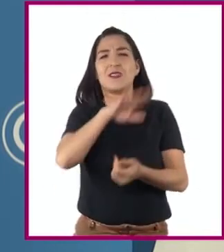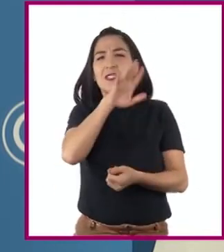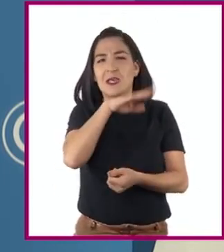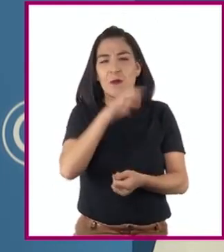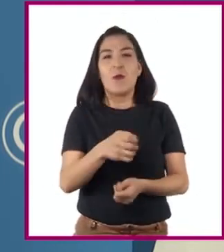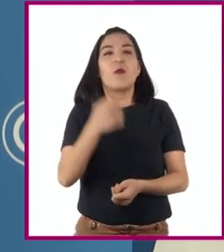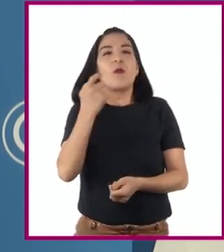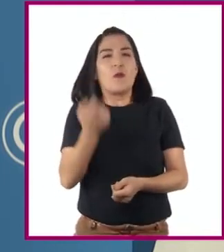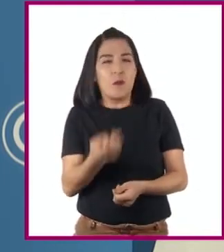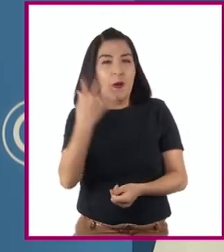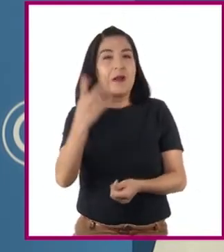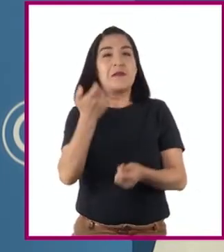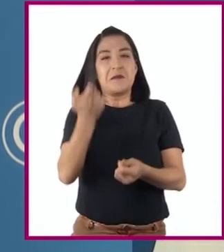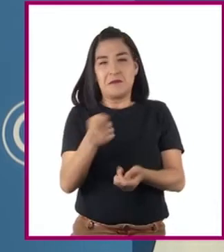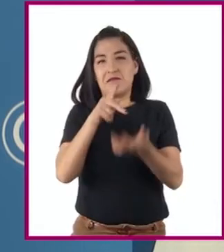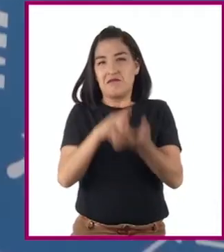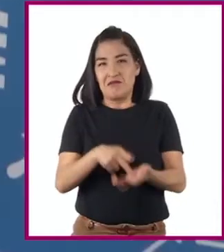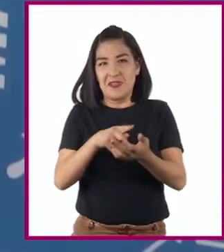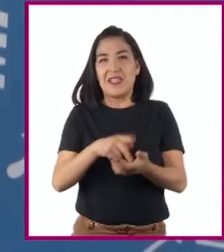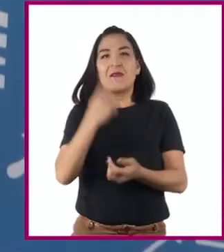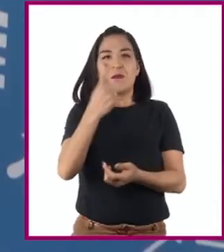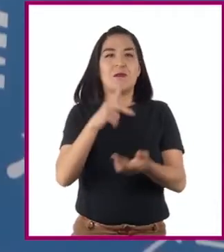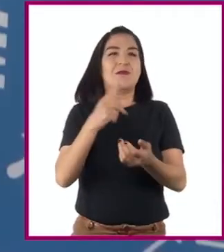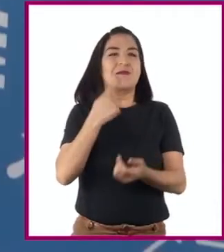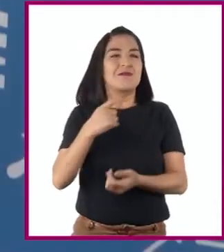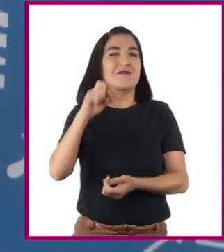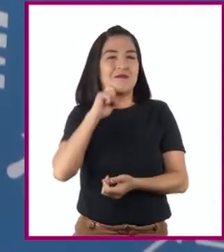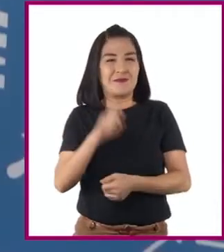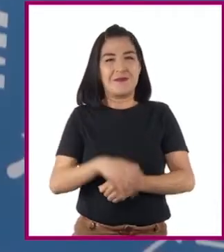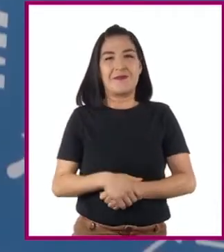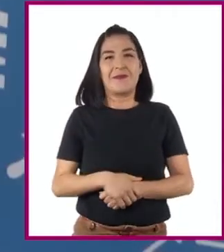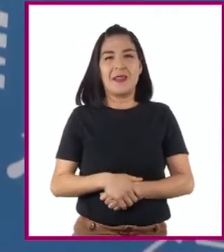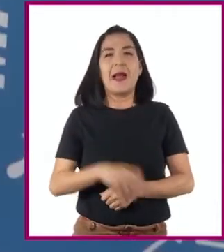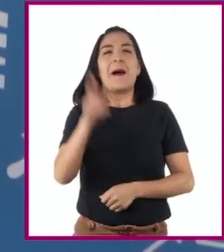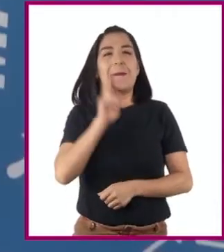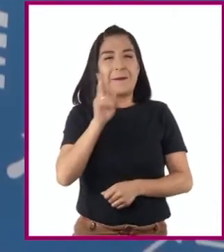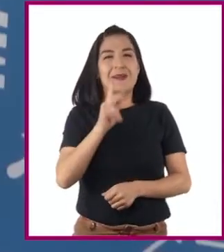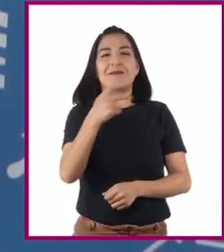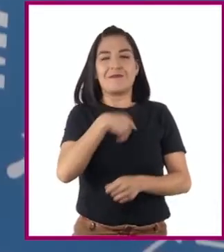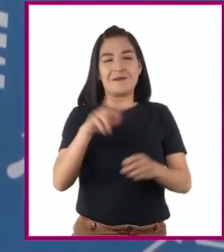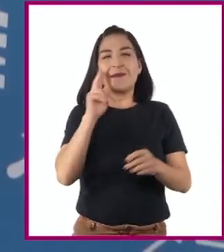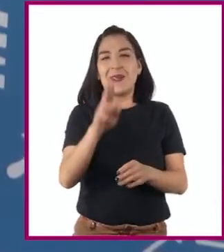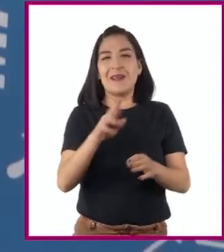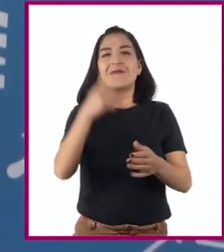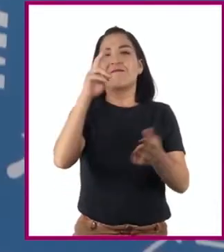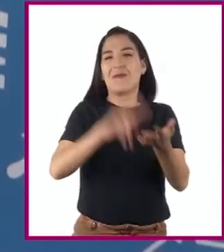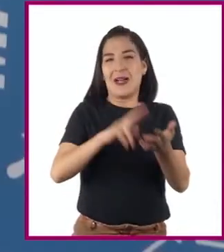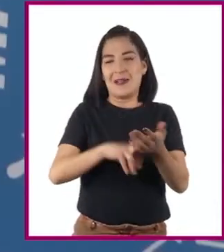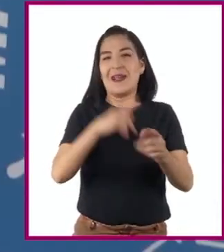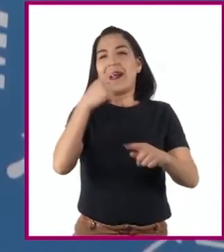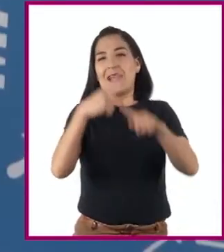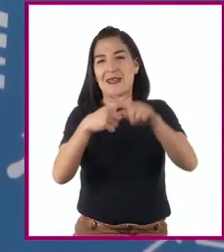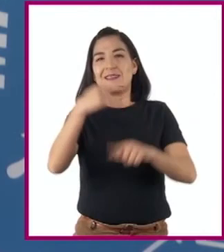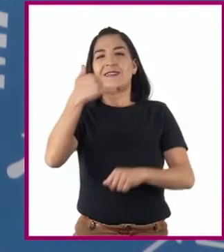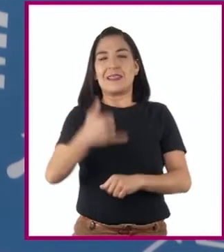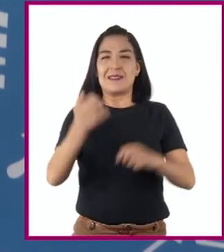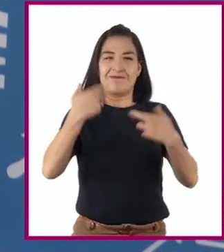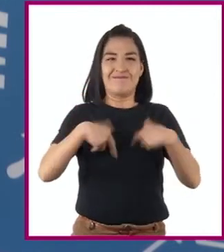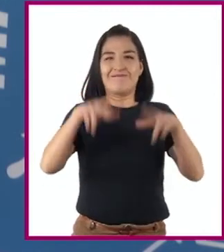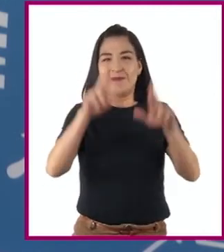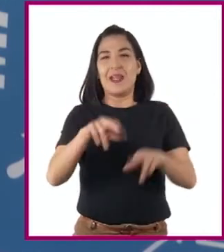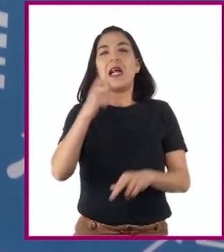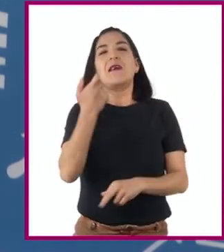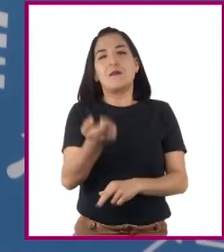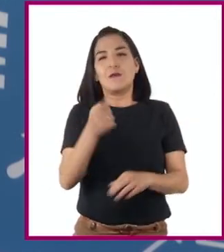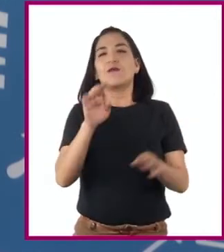y cuánto un kilogramo de tomate? Verifiquemos juntos los valores de X y Y, que representan el